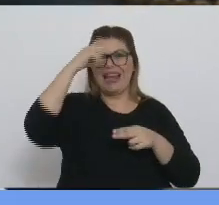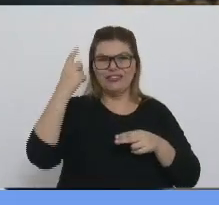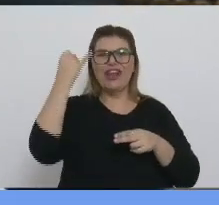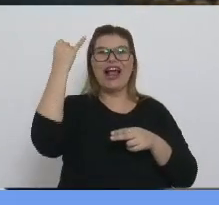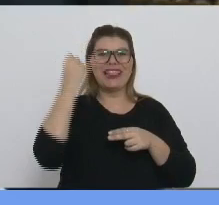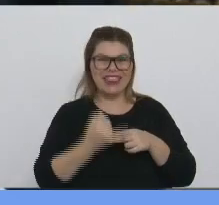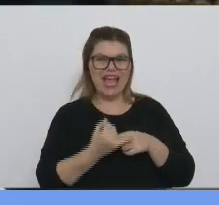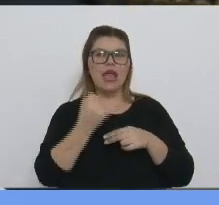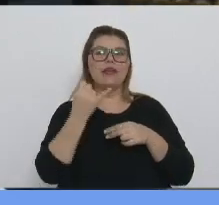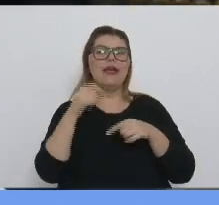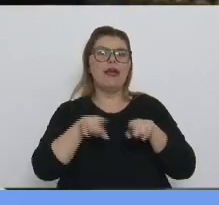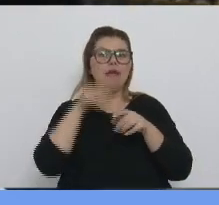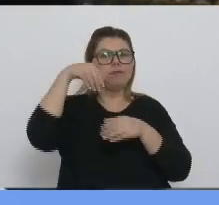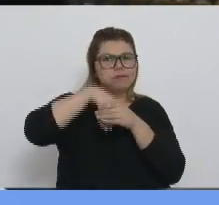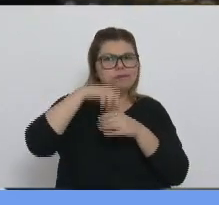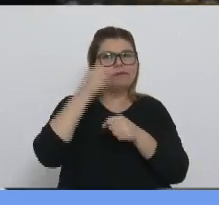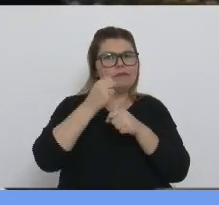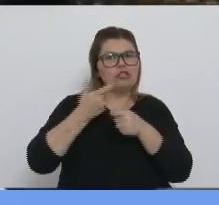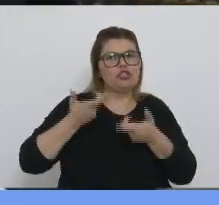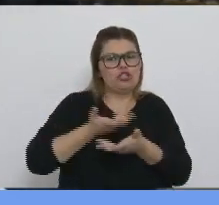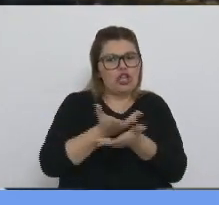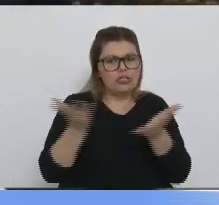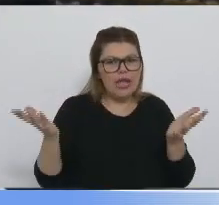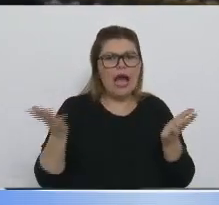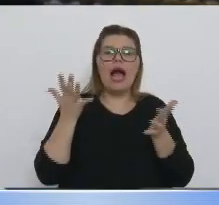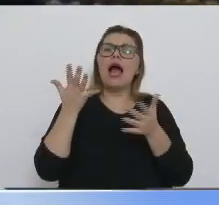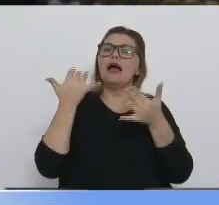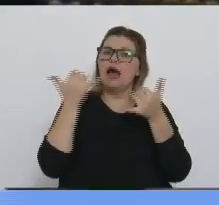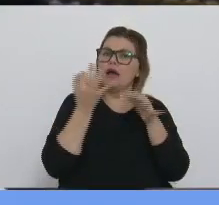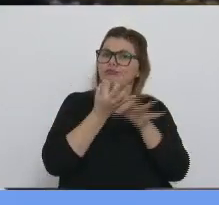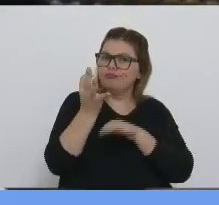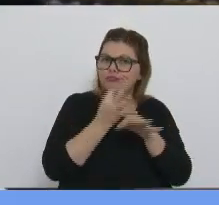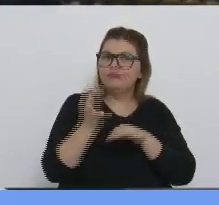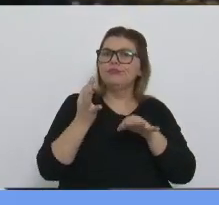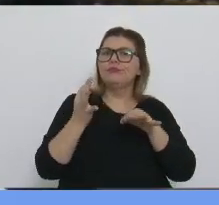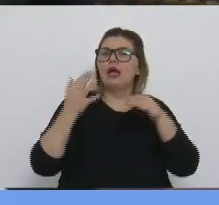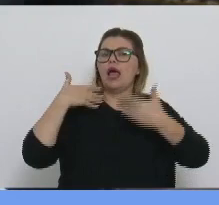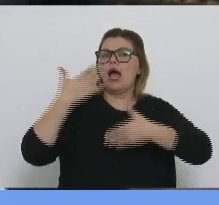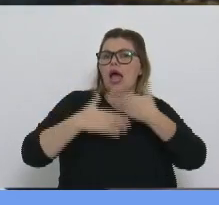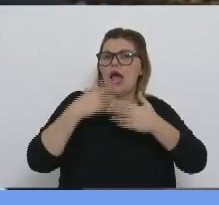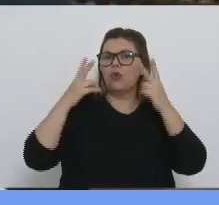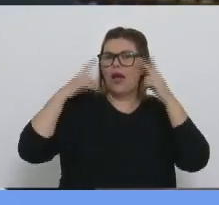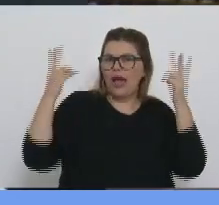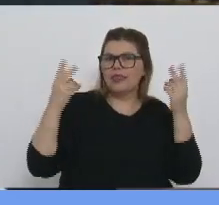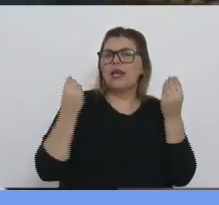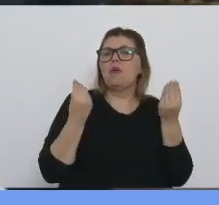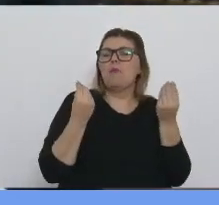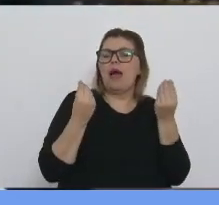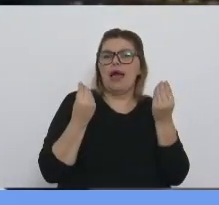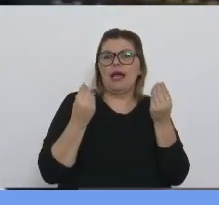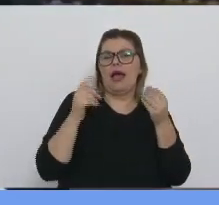vocación social justamente un potencial educativo y recreativo para las comunidades y las ciudades los centros urbanos